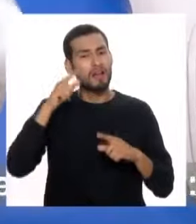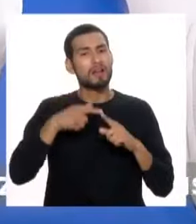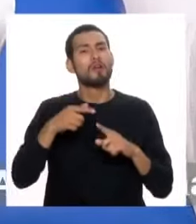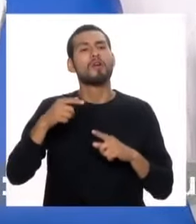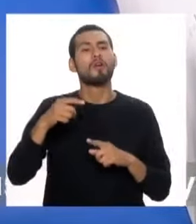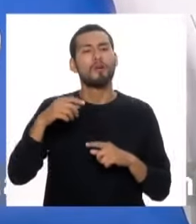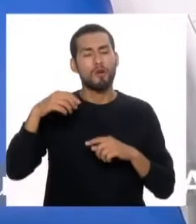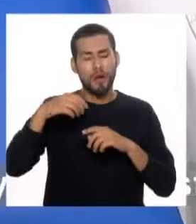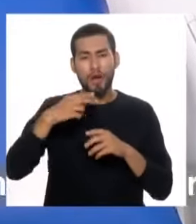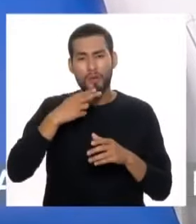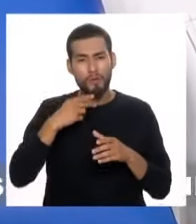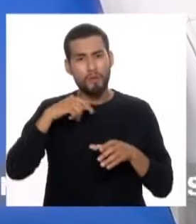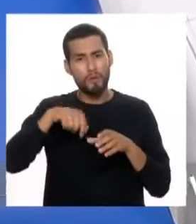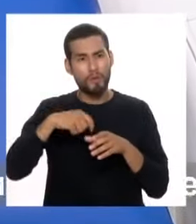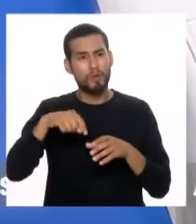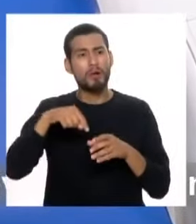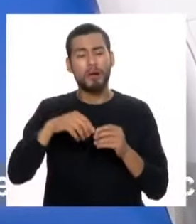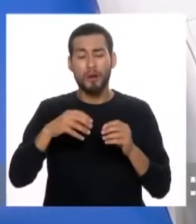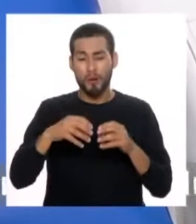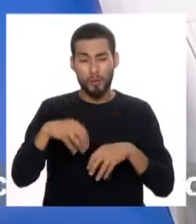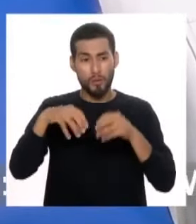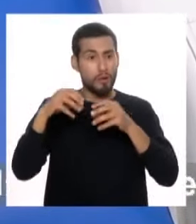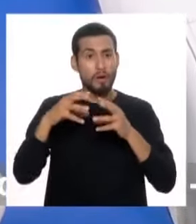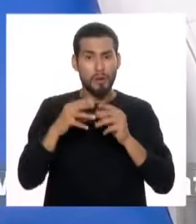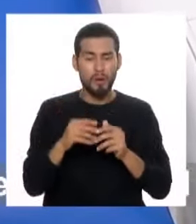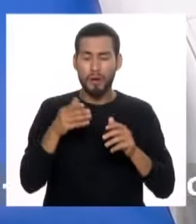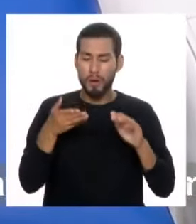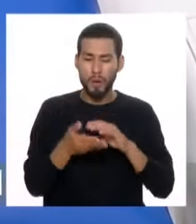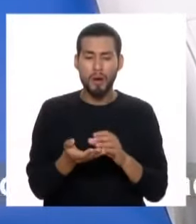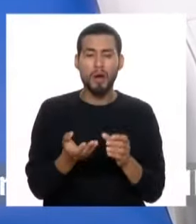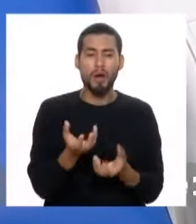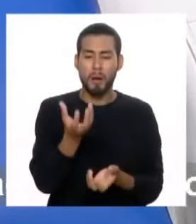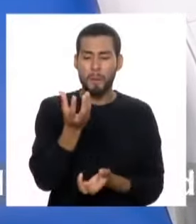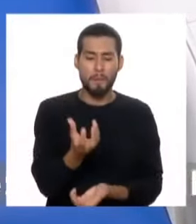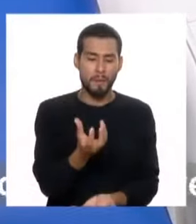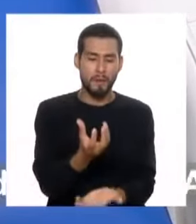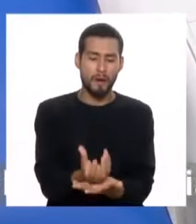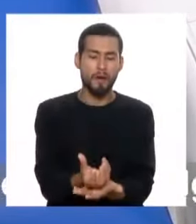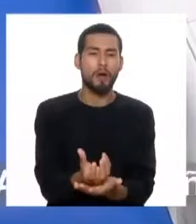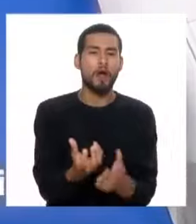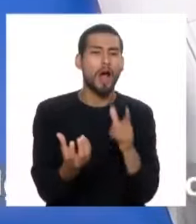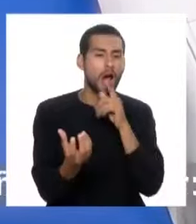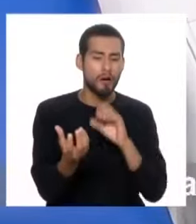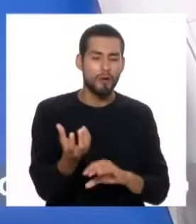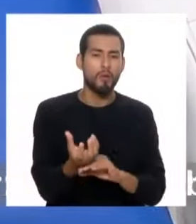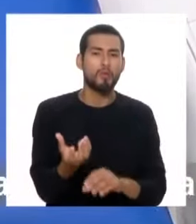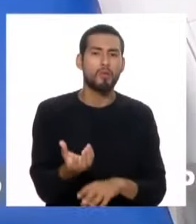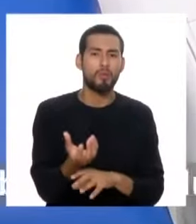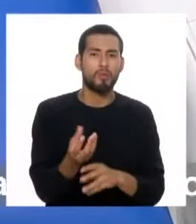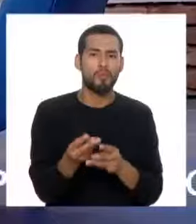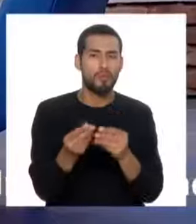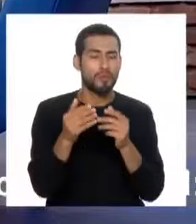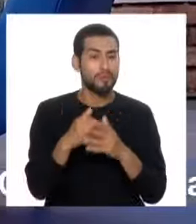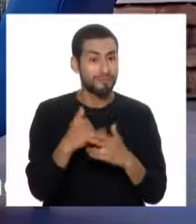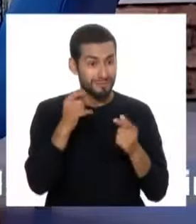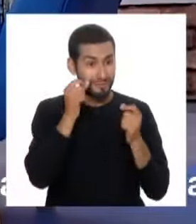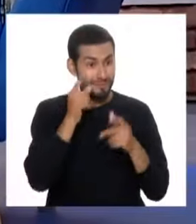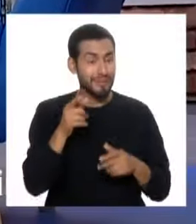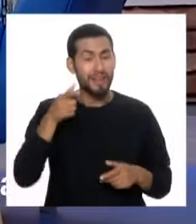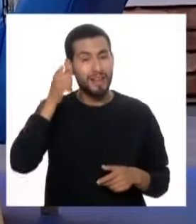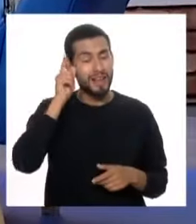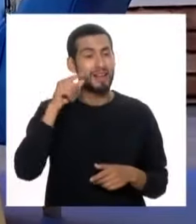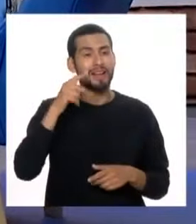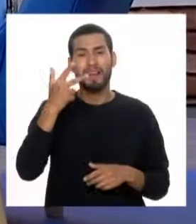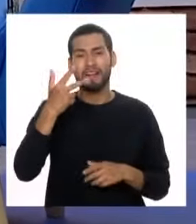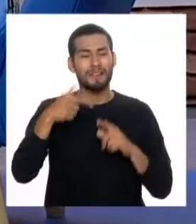azúcar, se mezcla sin que haga burbuja y a baño María al horno. Suavecito hasta que se gratine. Ahora nos sorprenden en casa los chicos con una leche asada